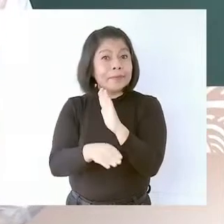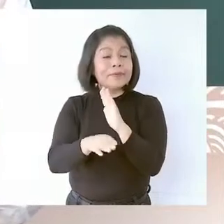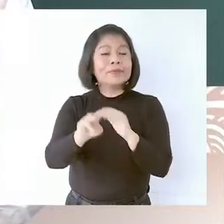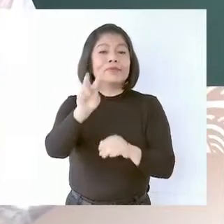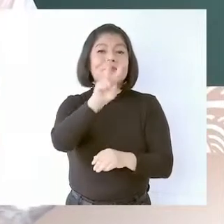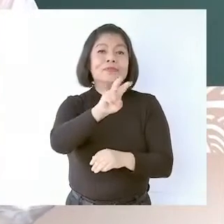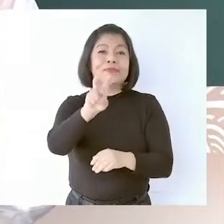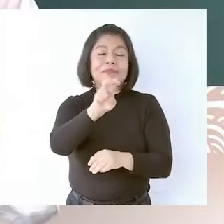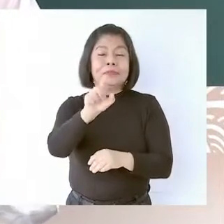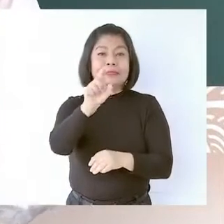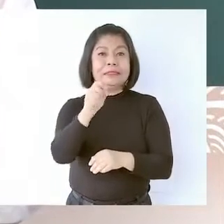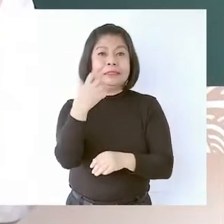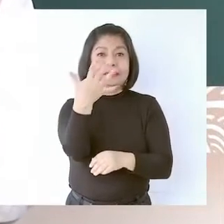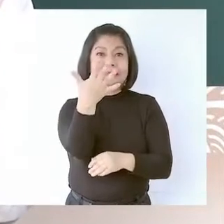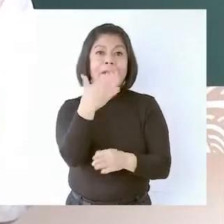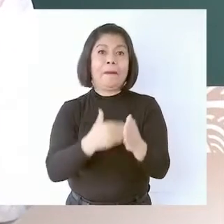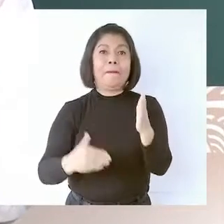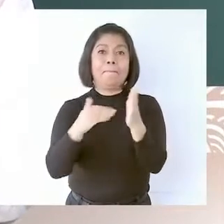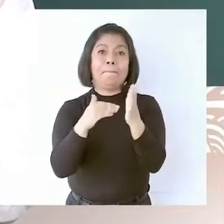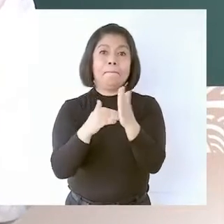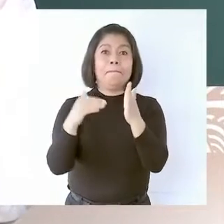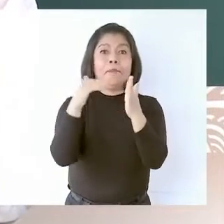225 mil millones de pesos.